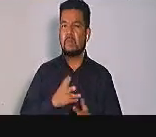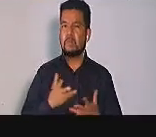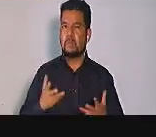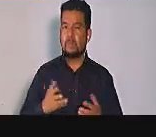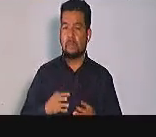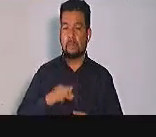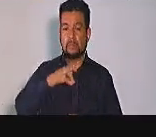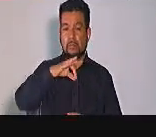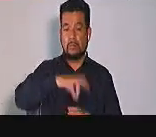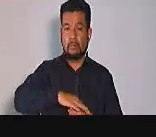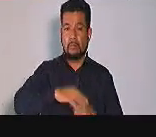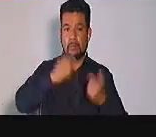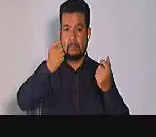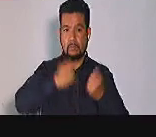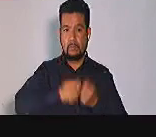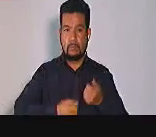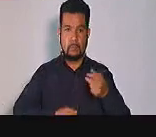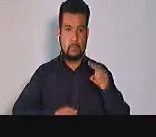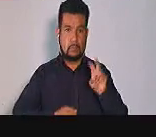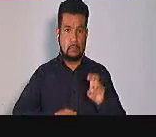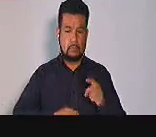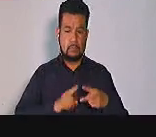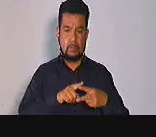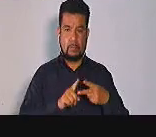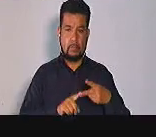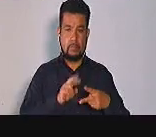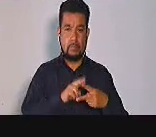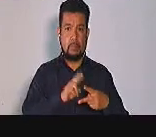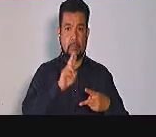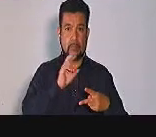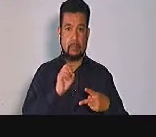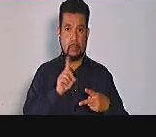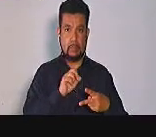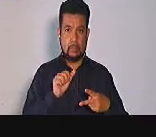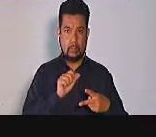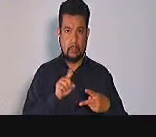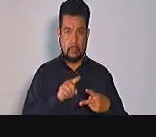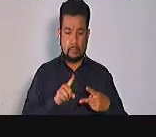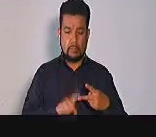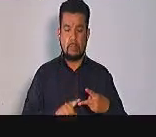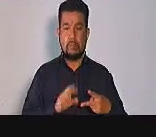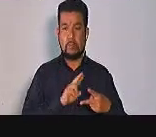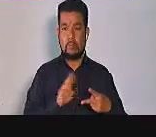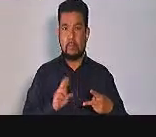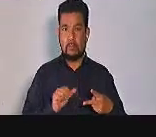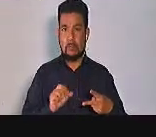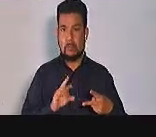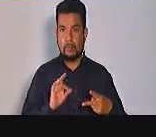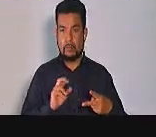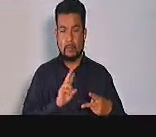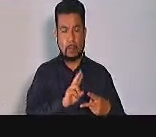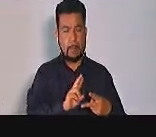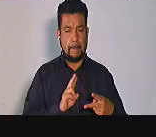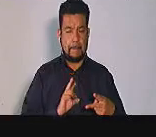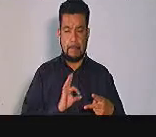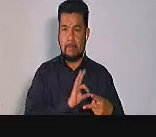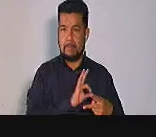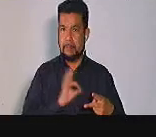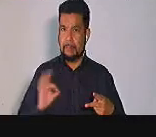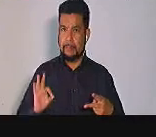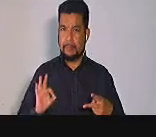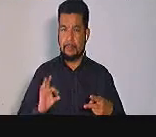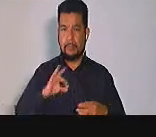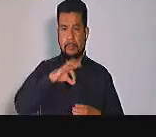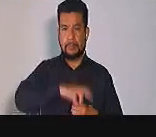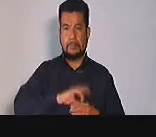resultado, se han obtenido un total de 17 votos. Los honorables concejales Rosas, jurado Flavio William, y Sarta López Ricardo Augusto no respondieron el